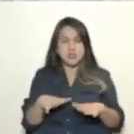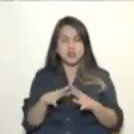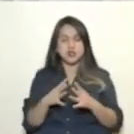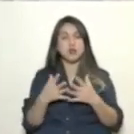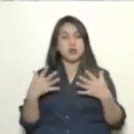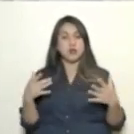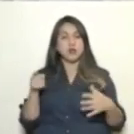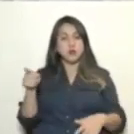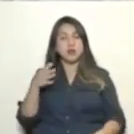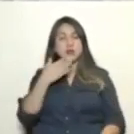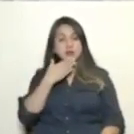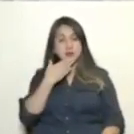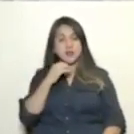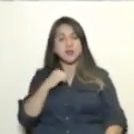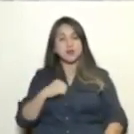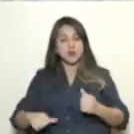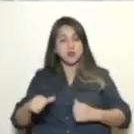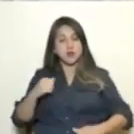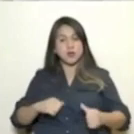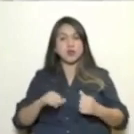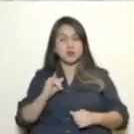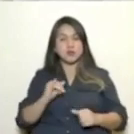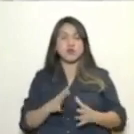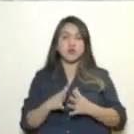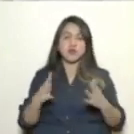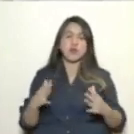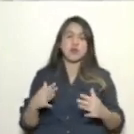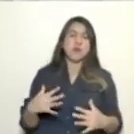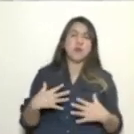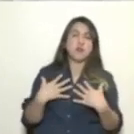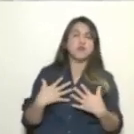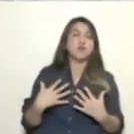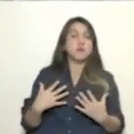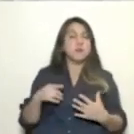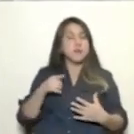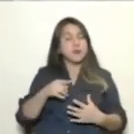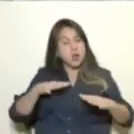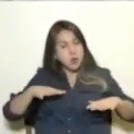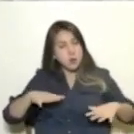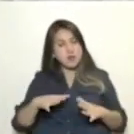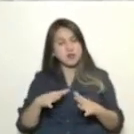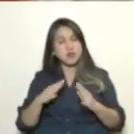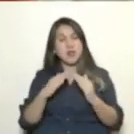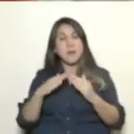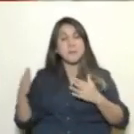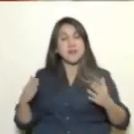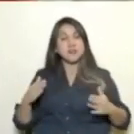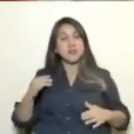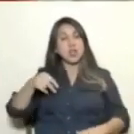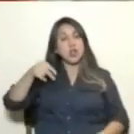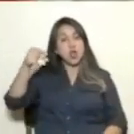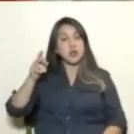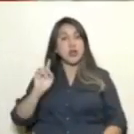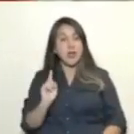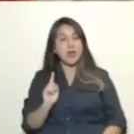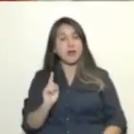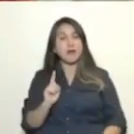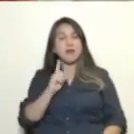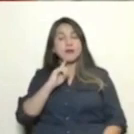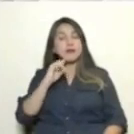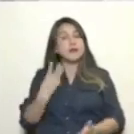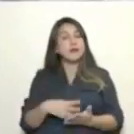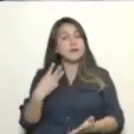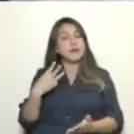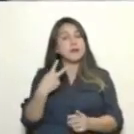grande. Usted también la está sufriendo, ¿verdad? Sí, muy grande, me dijo. Bueno, y a usted lo presionan el vecino del norte y tiene